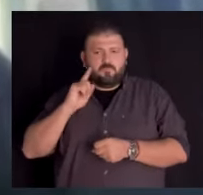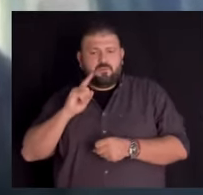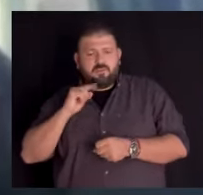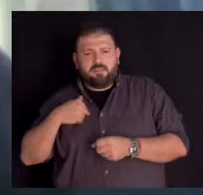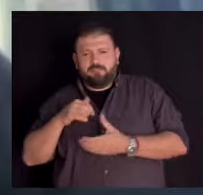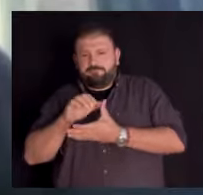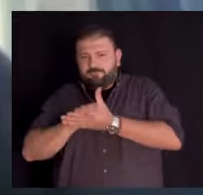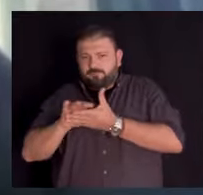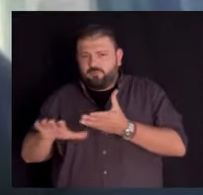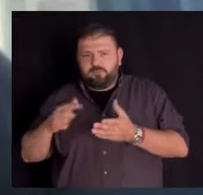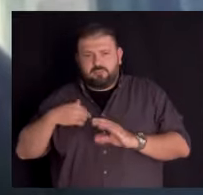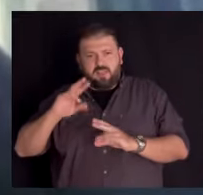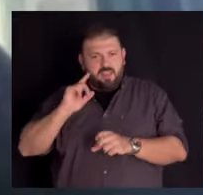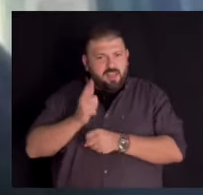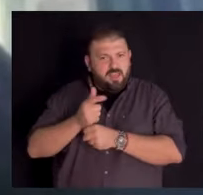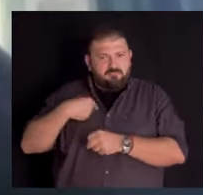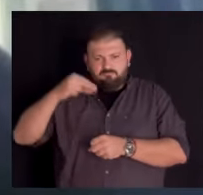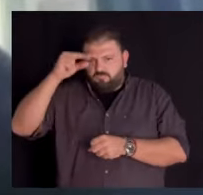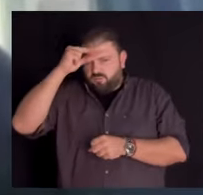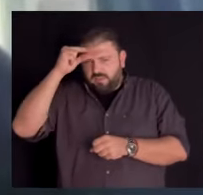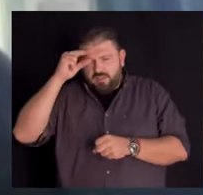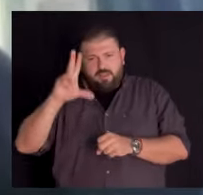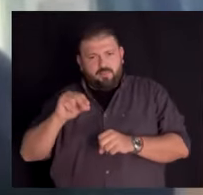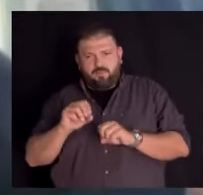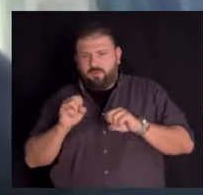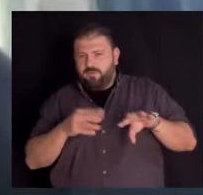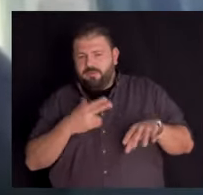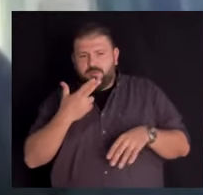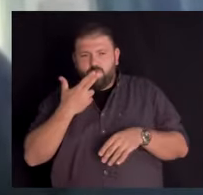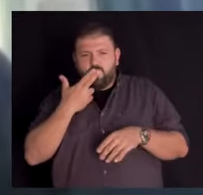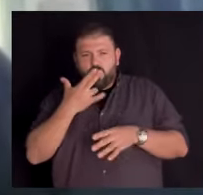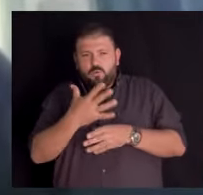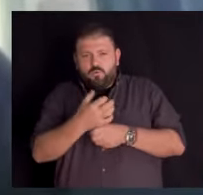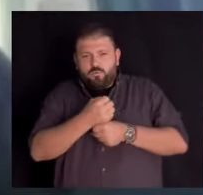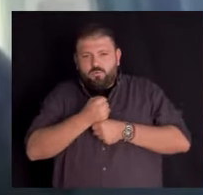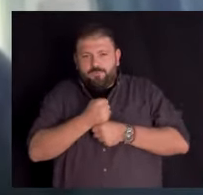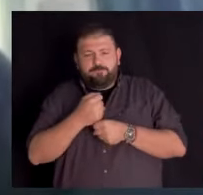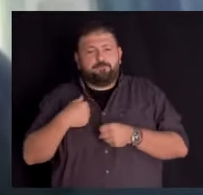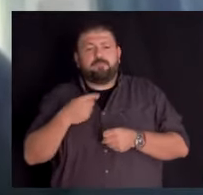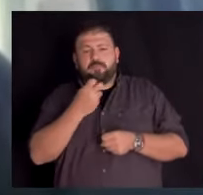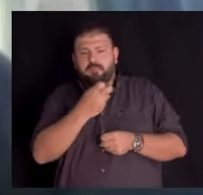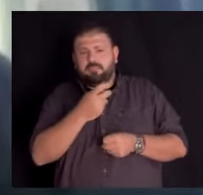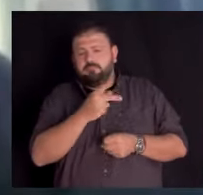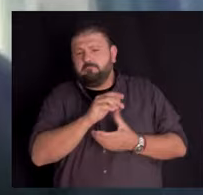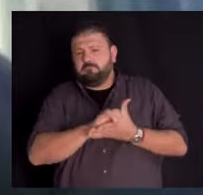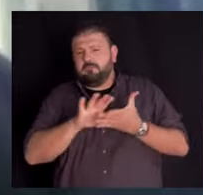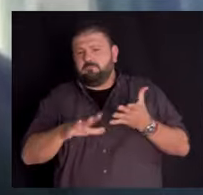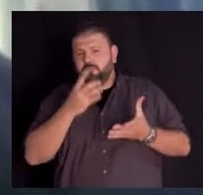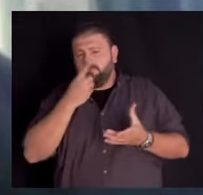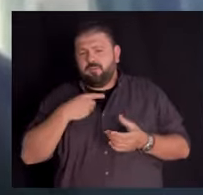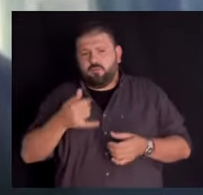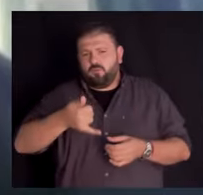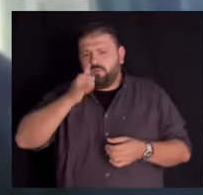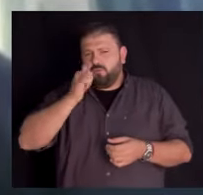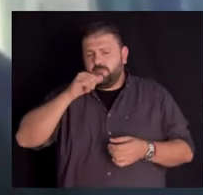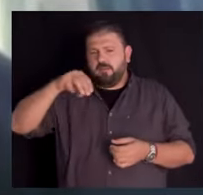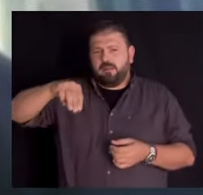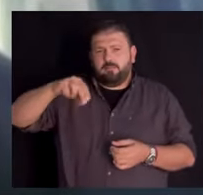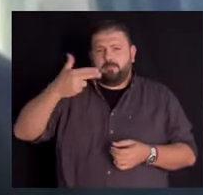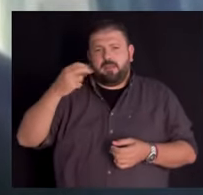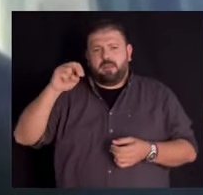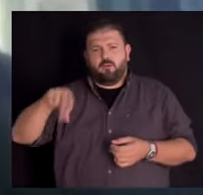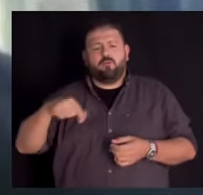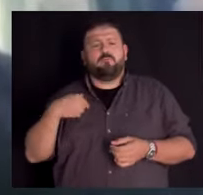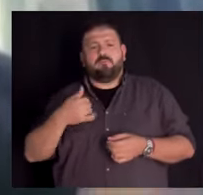dije, no la dejo. Ella me dijo que tomara el Magnus, su hermano lo tomaba y con eso evitaba yo en las guardias del